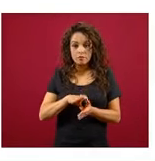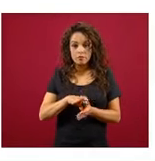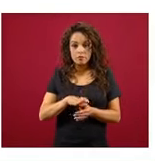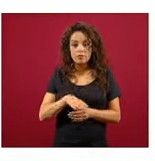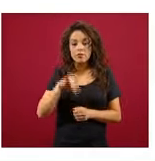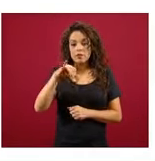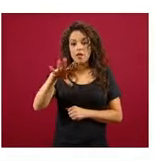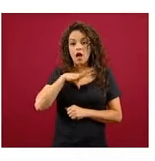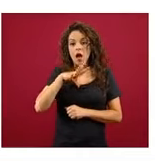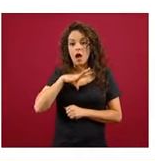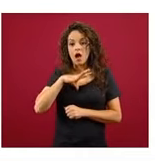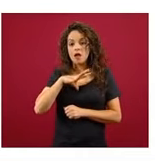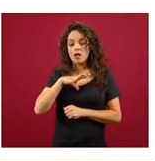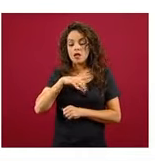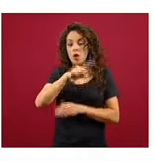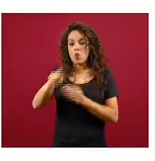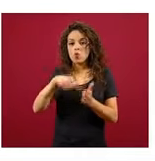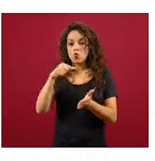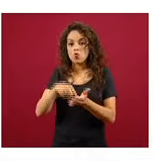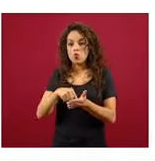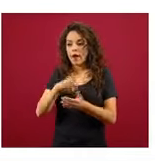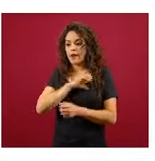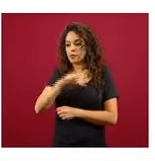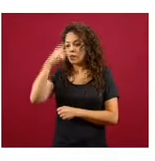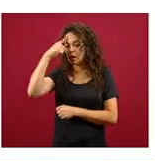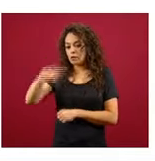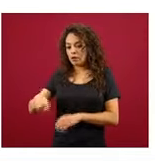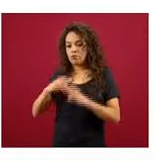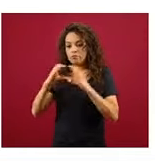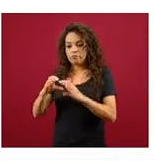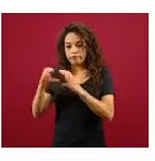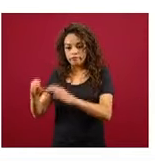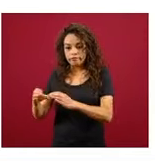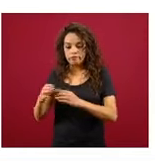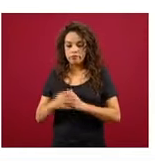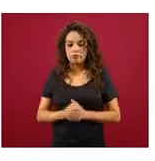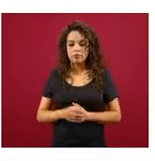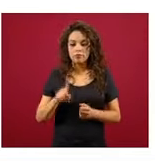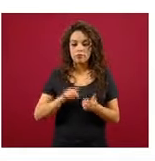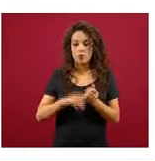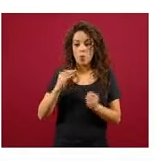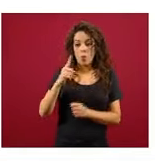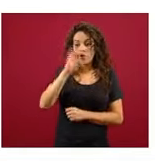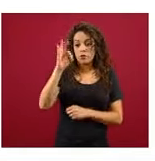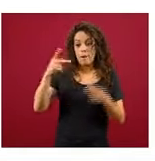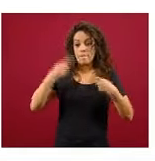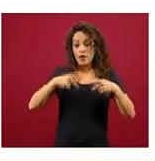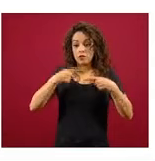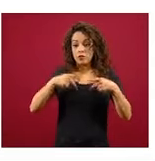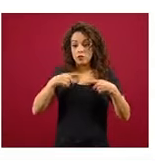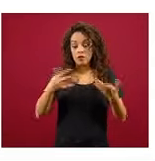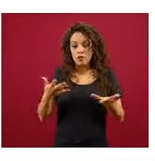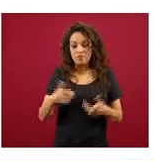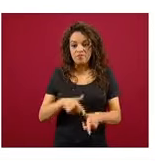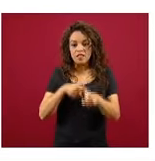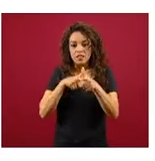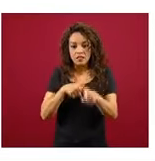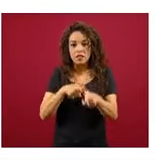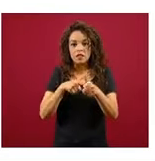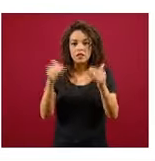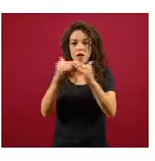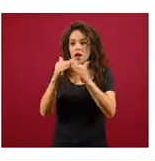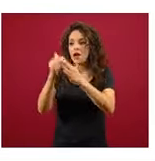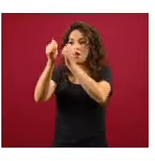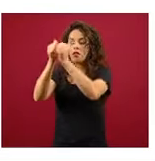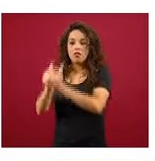residencias. El 99% de las personas mayores dependientes en México siguen viviendo en sus domicilios, lo cual